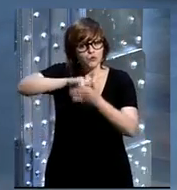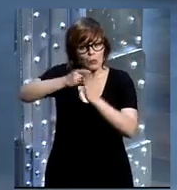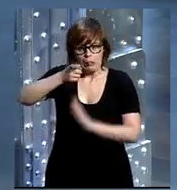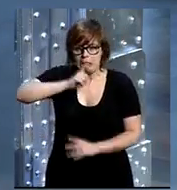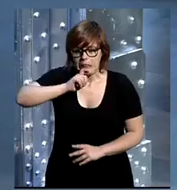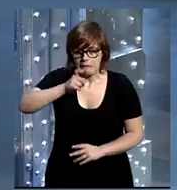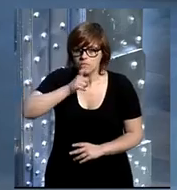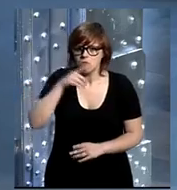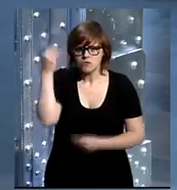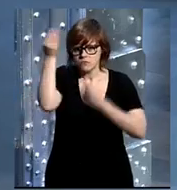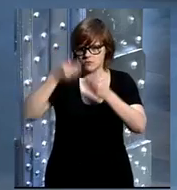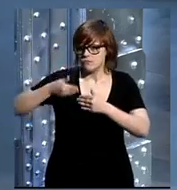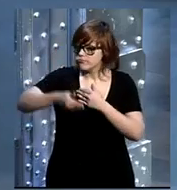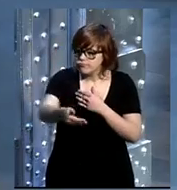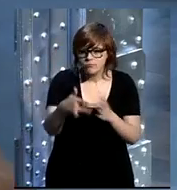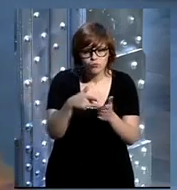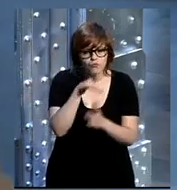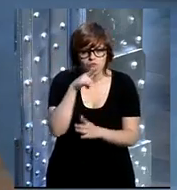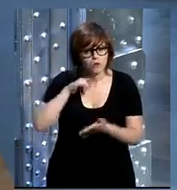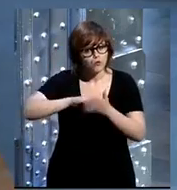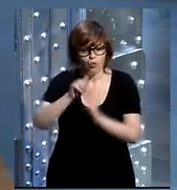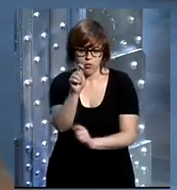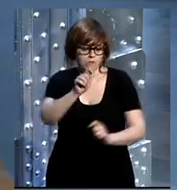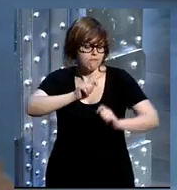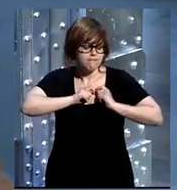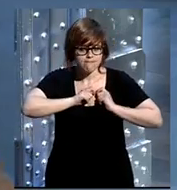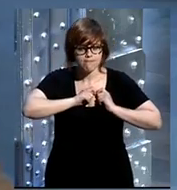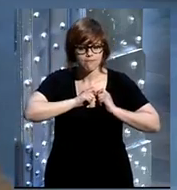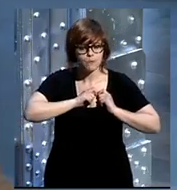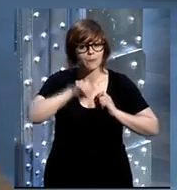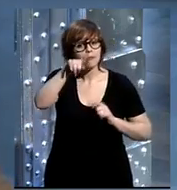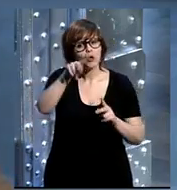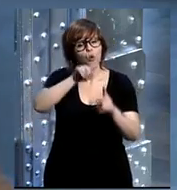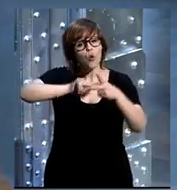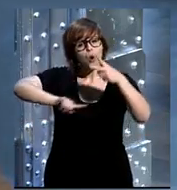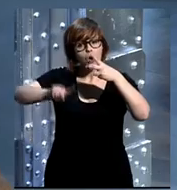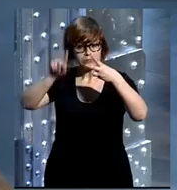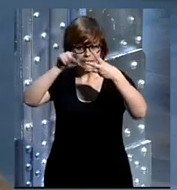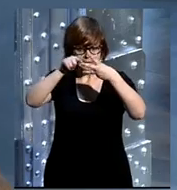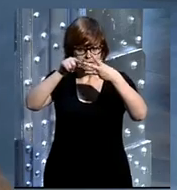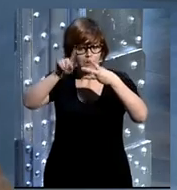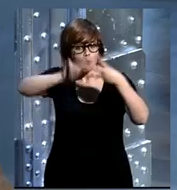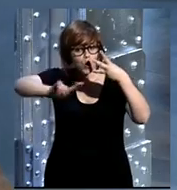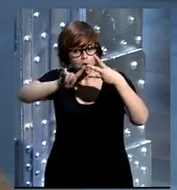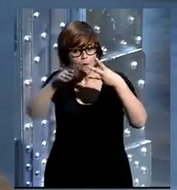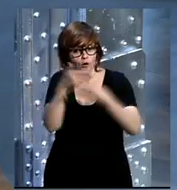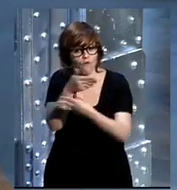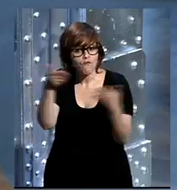la tendrá, porque yo creo que la tecnología ayudará bastante. Otro problema de confianza es que todos